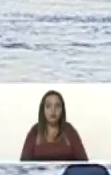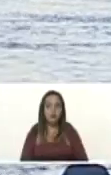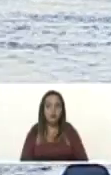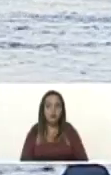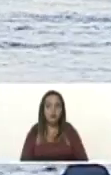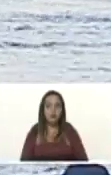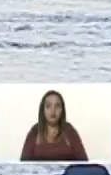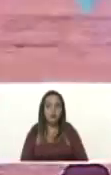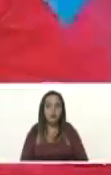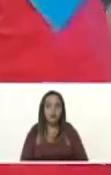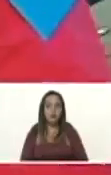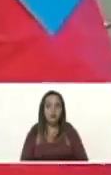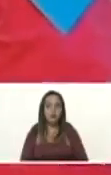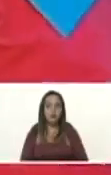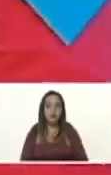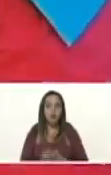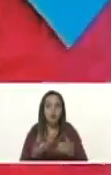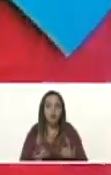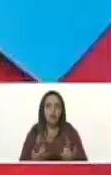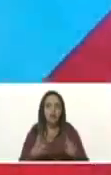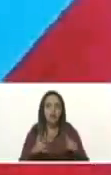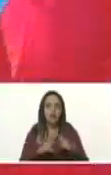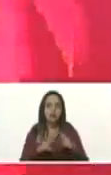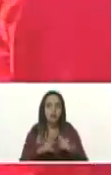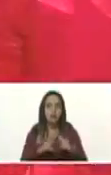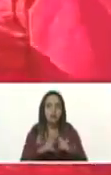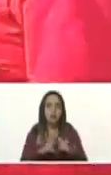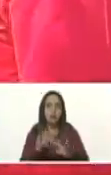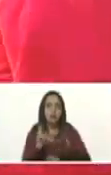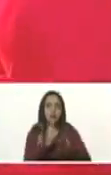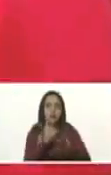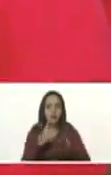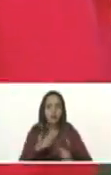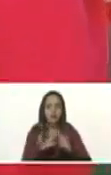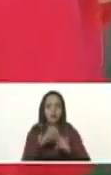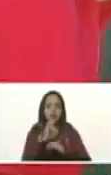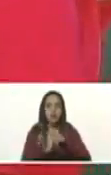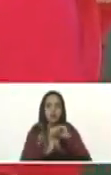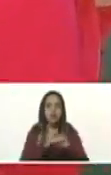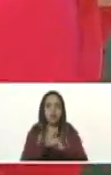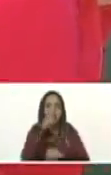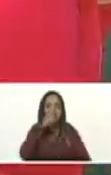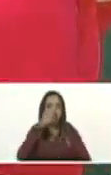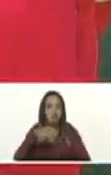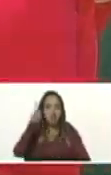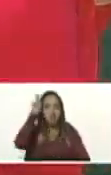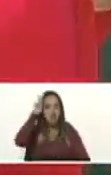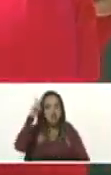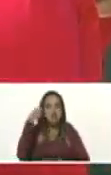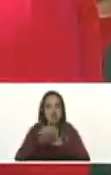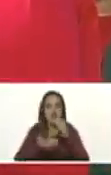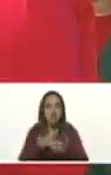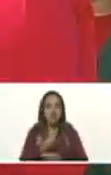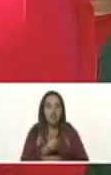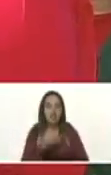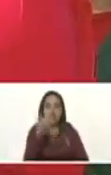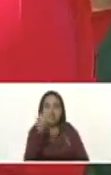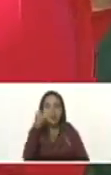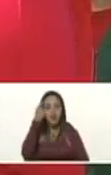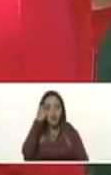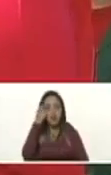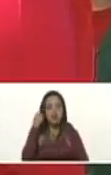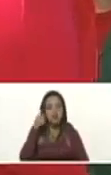Finales del primer encuentro internacional de pueblos indígenas que se ha realizado durante 3 días